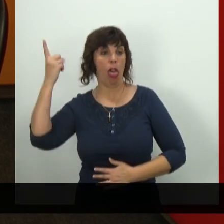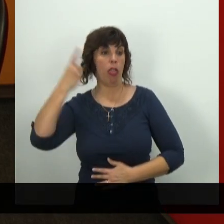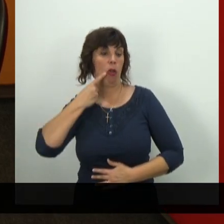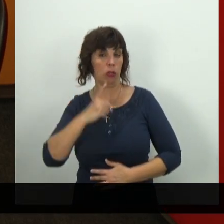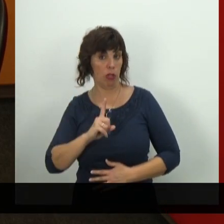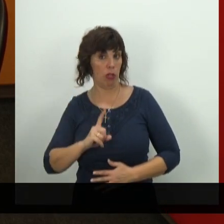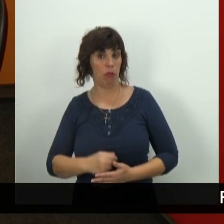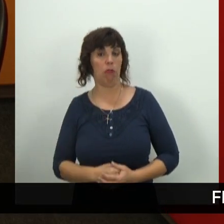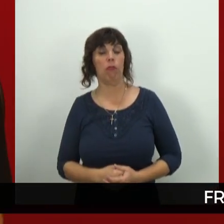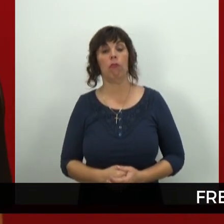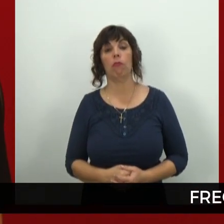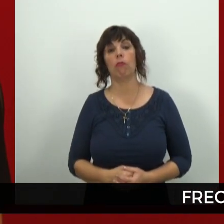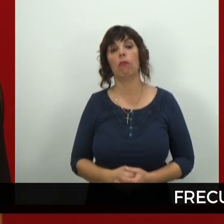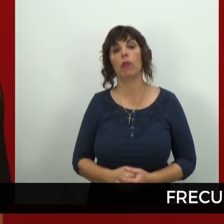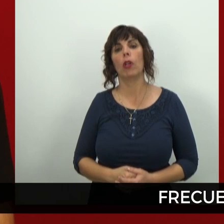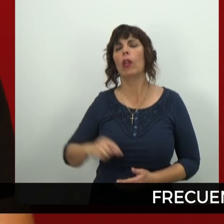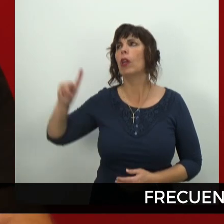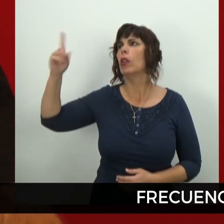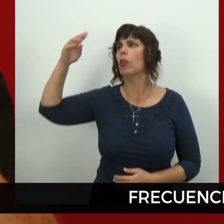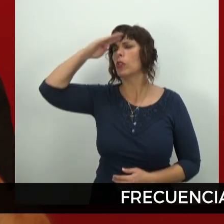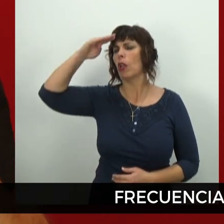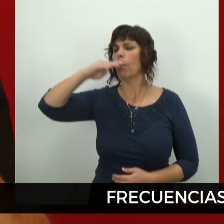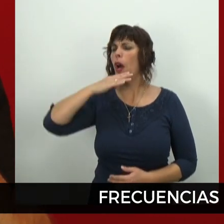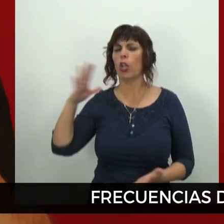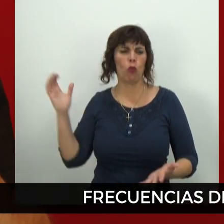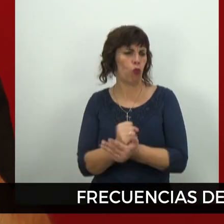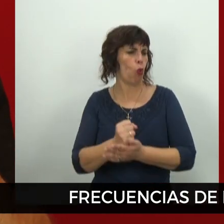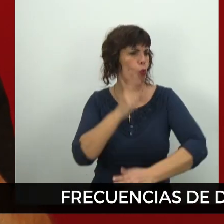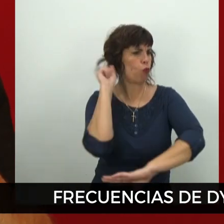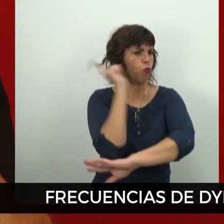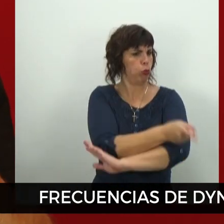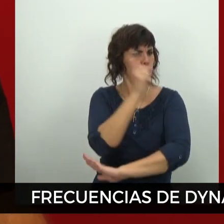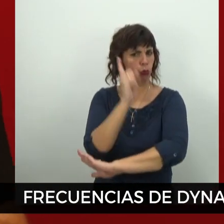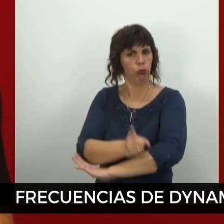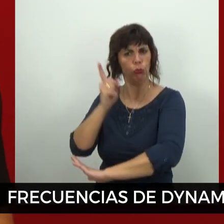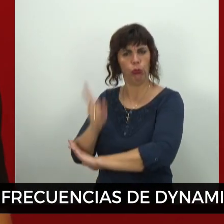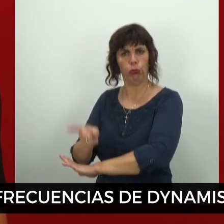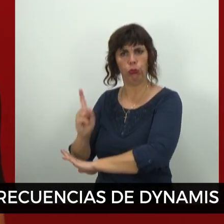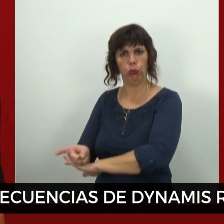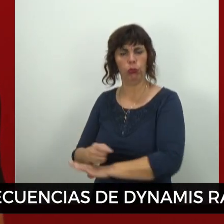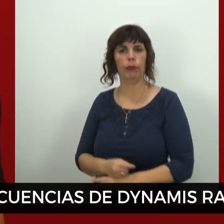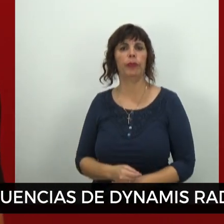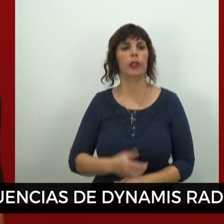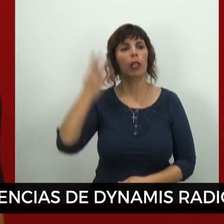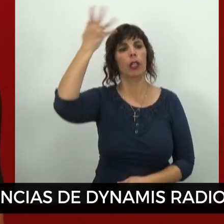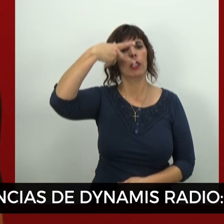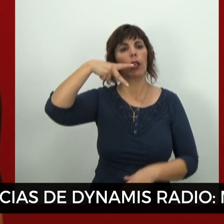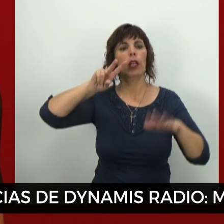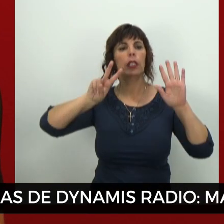Dios el Padre domina sobre todo. Dios el Padre, como dice Daniel